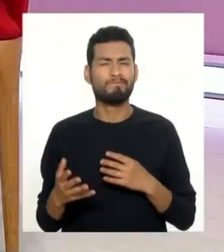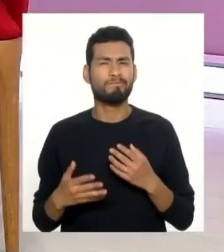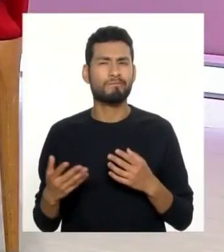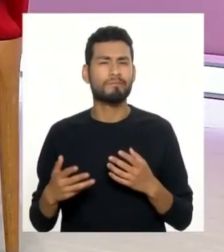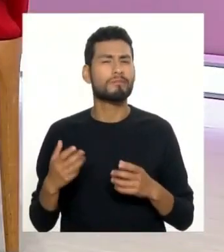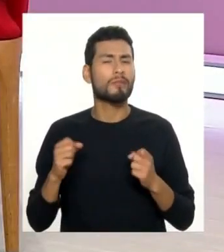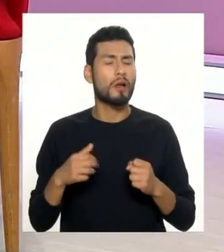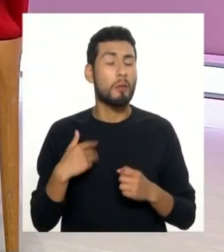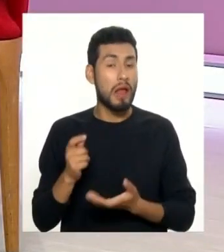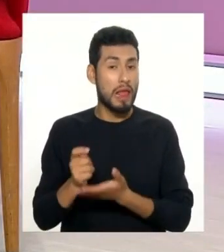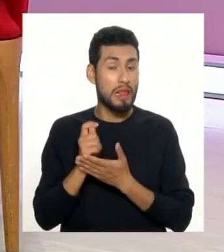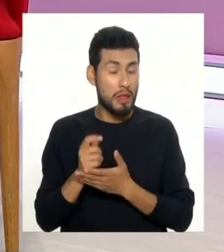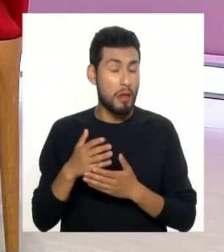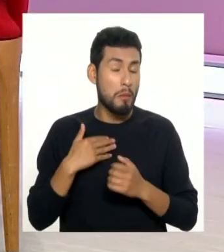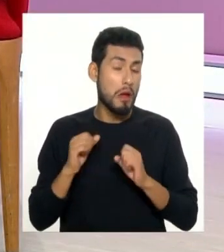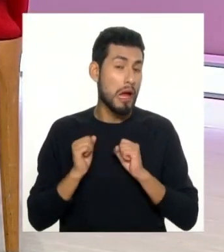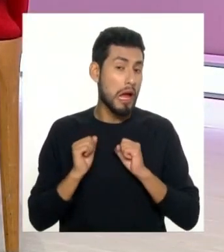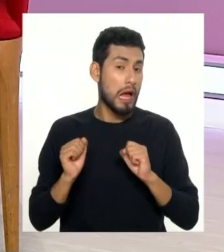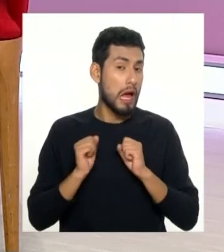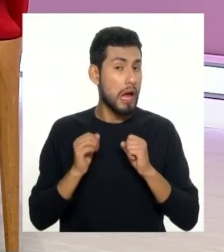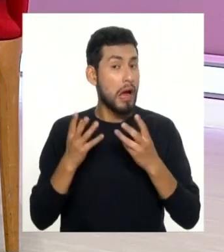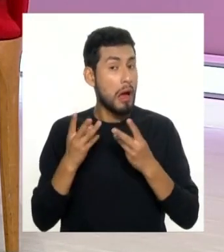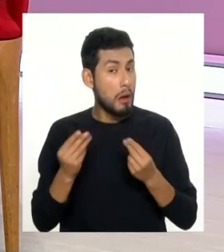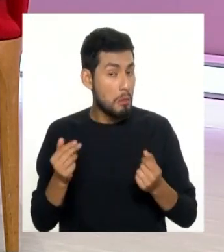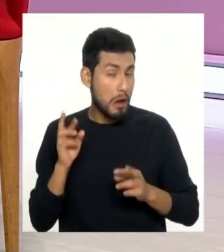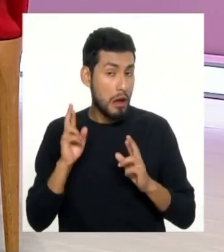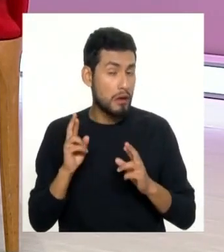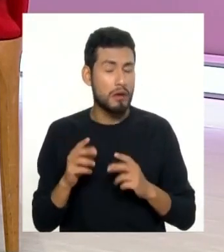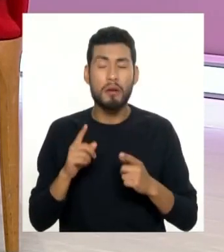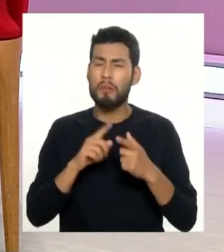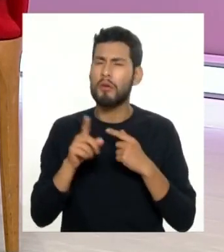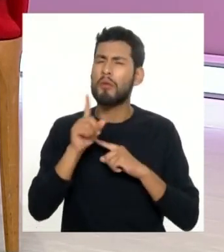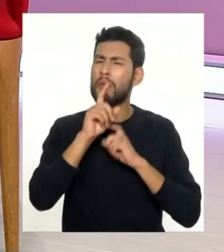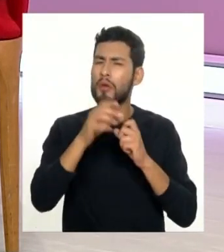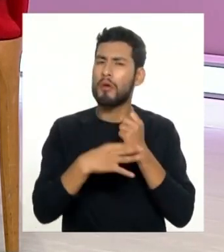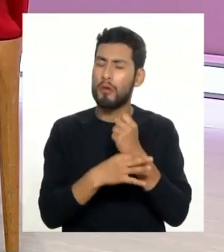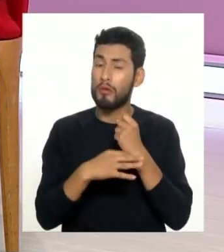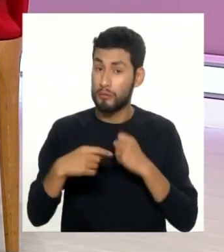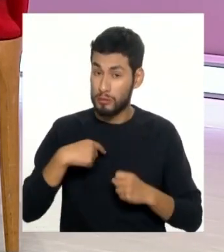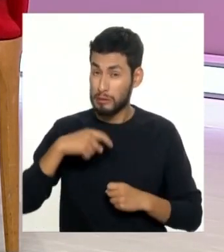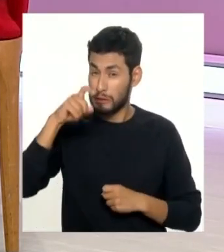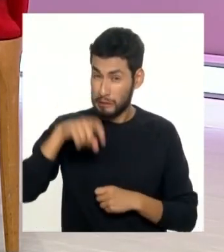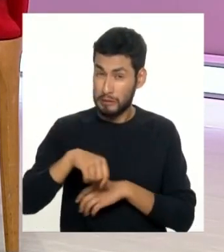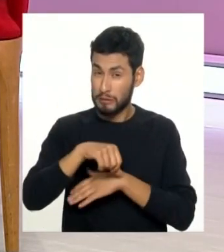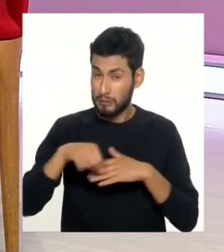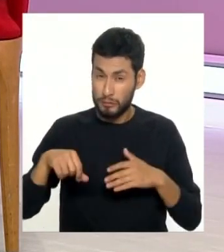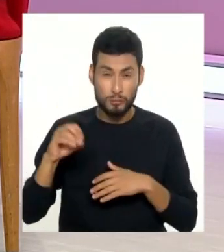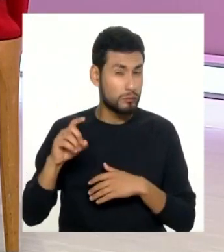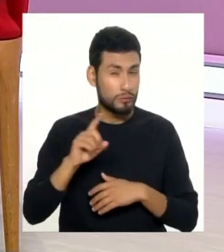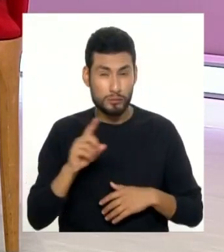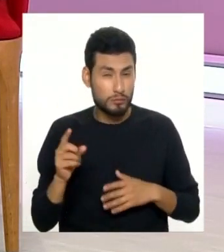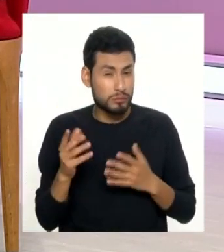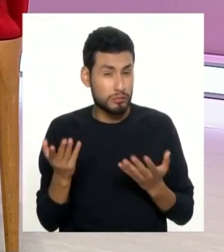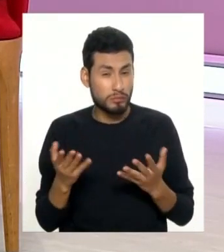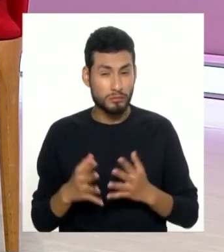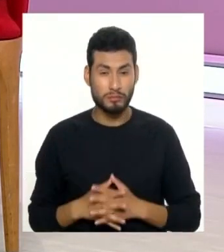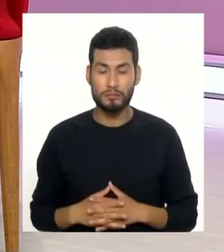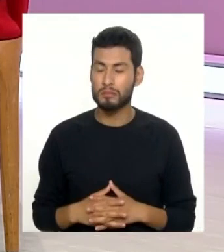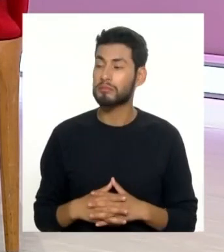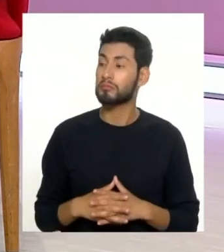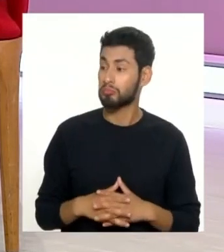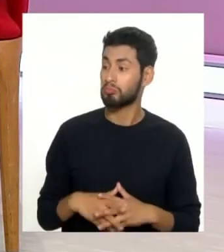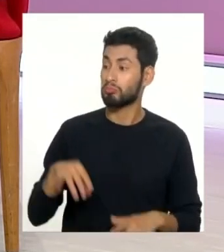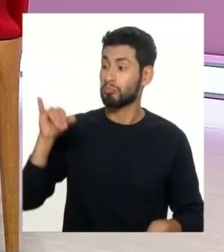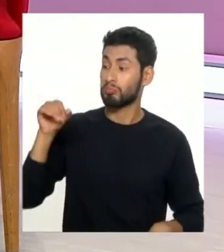a ver si me puedo recuperar con esto. Ahora, mi pregunta es incierta, doctor. Quisiera saber si tengo que operarme o no tengo que operarme. Ok, José, creo que